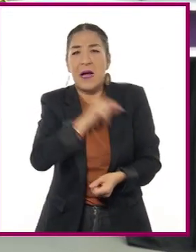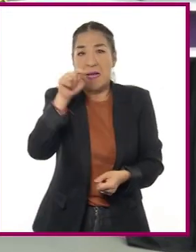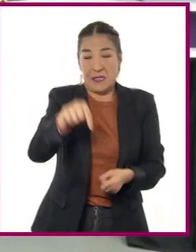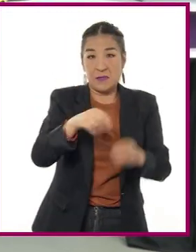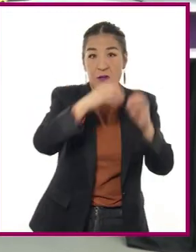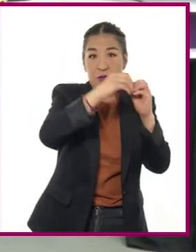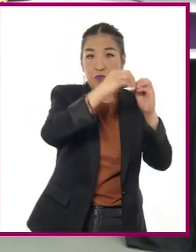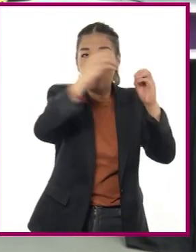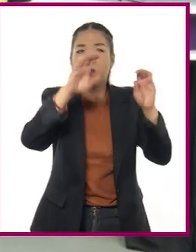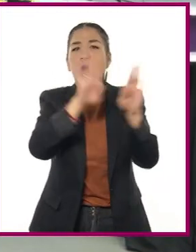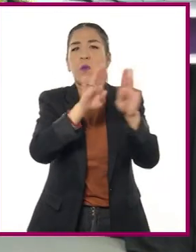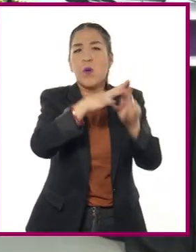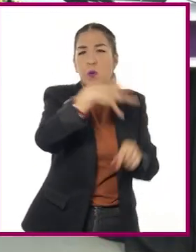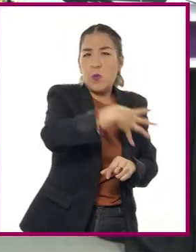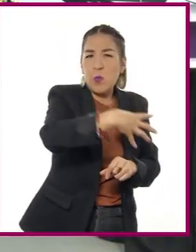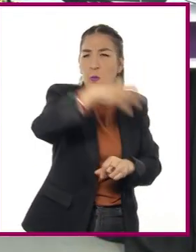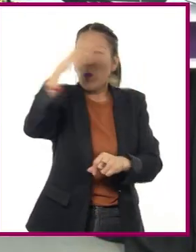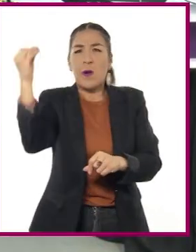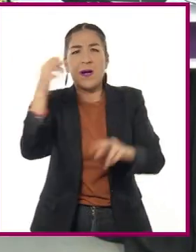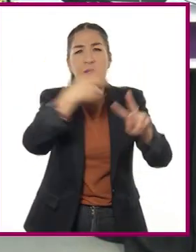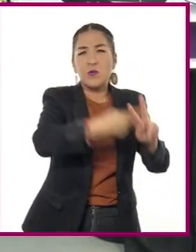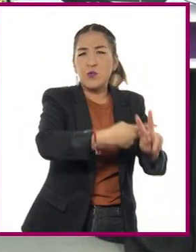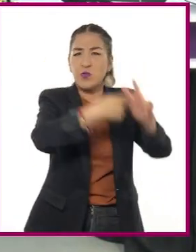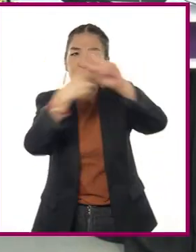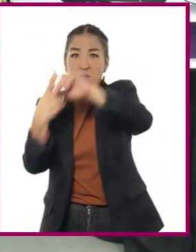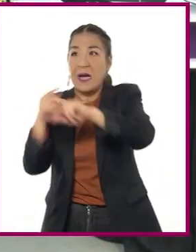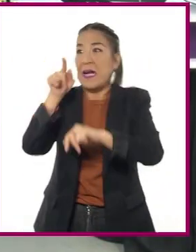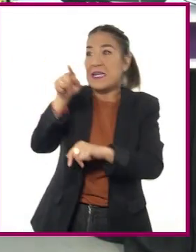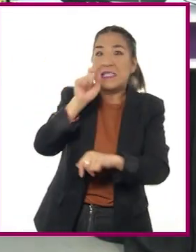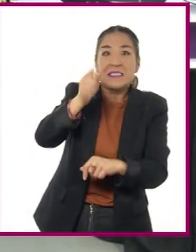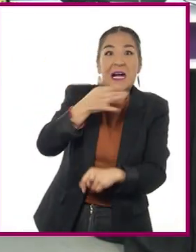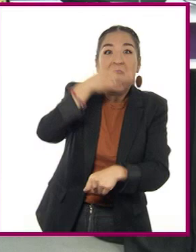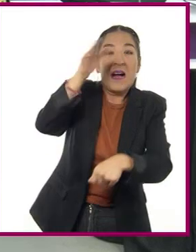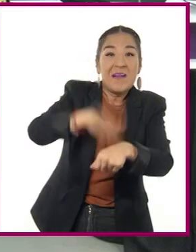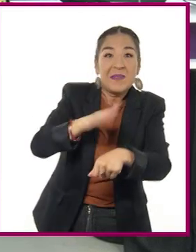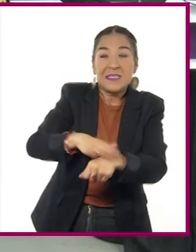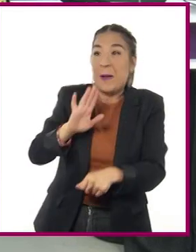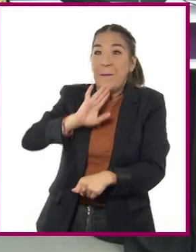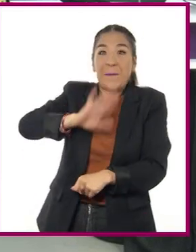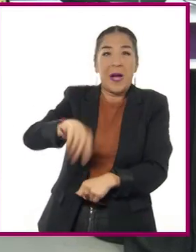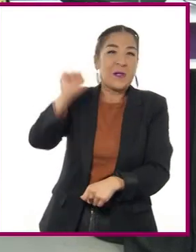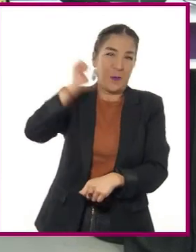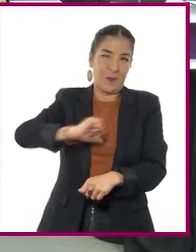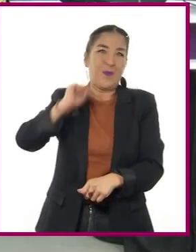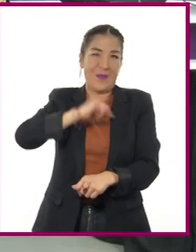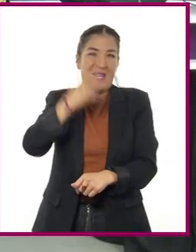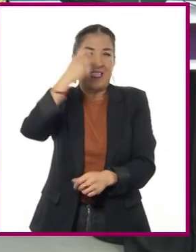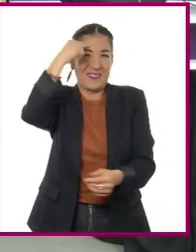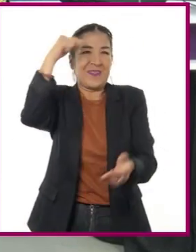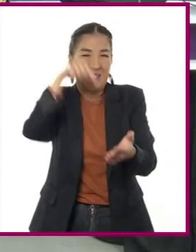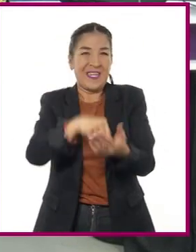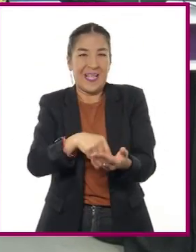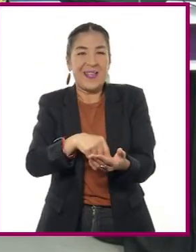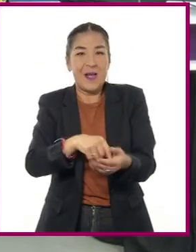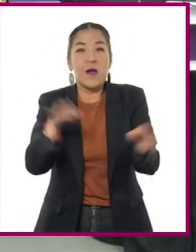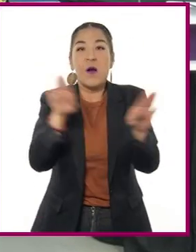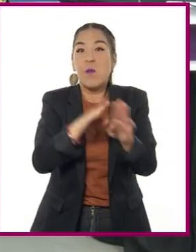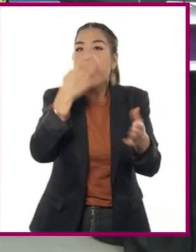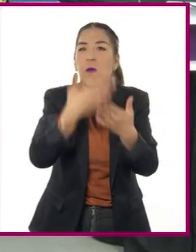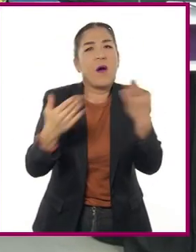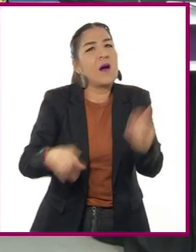cometas no causaban ni anunciaban males, como anteriormente se creía, sino que eran un